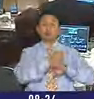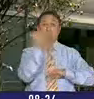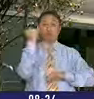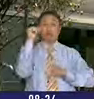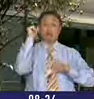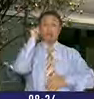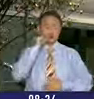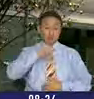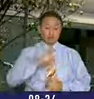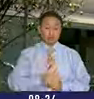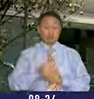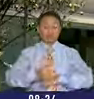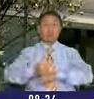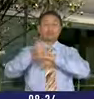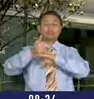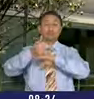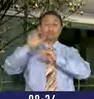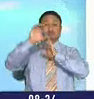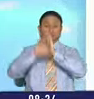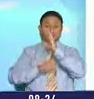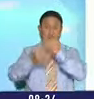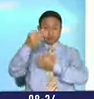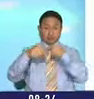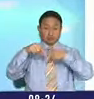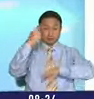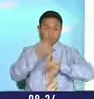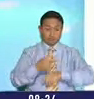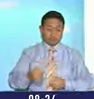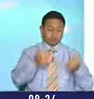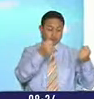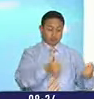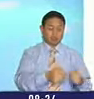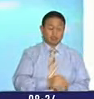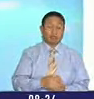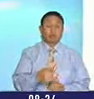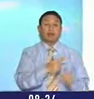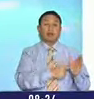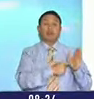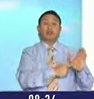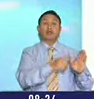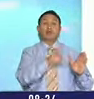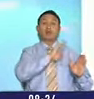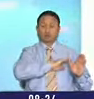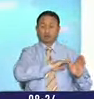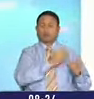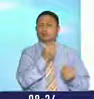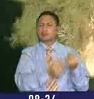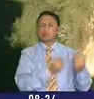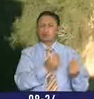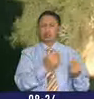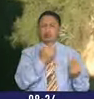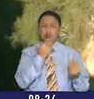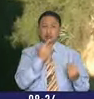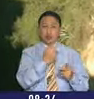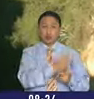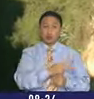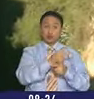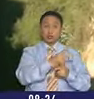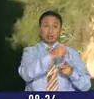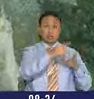una sentencia de la Corte Constitucional y marca un precedente sobre las acciones que debe adoptar el municipio de Quito para proteger